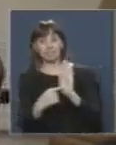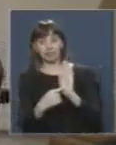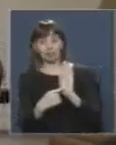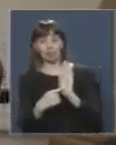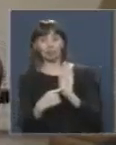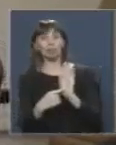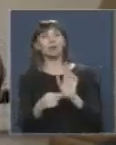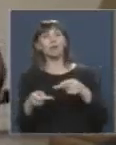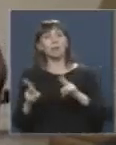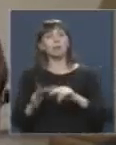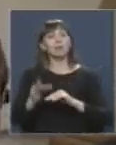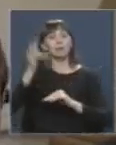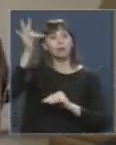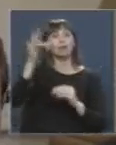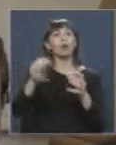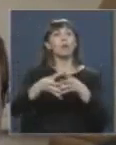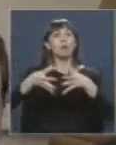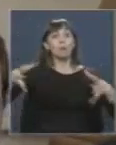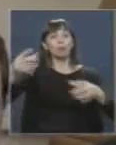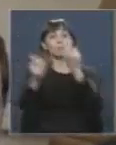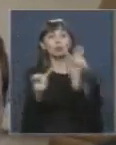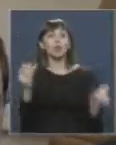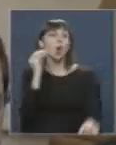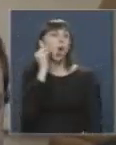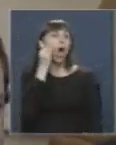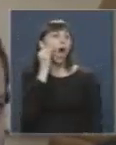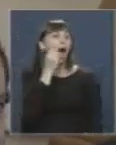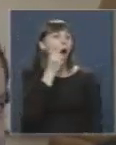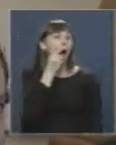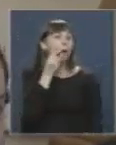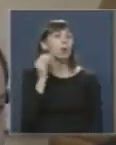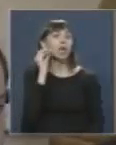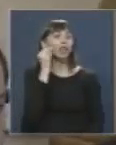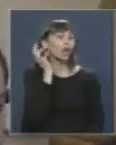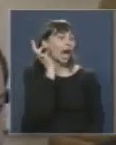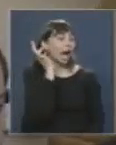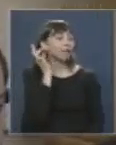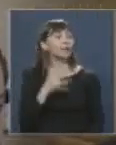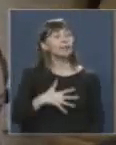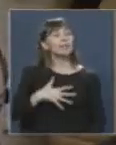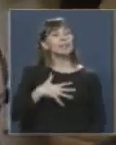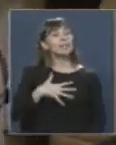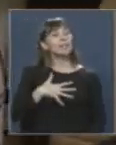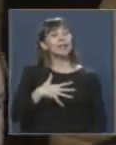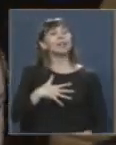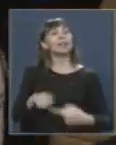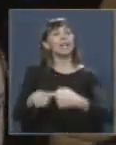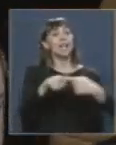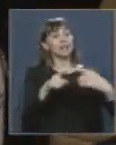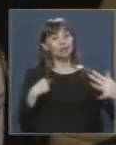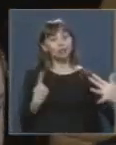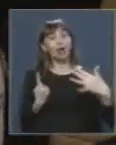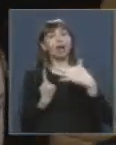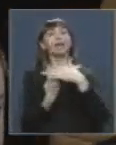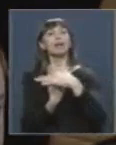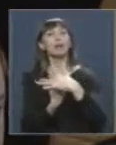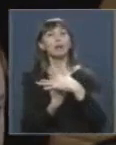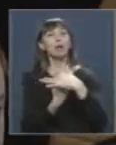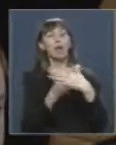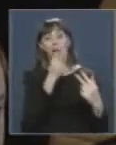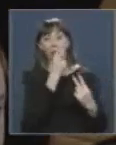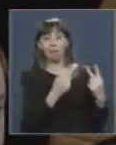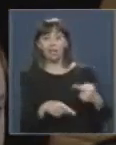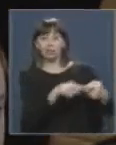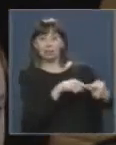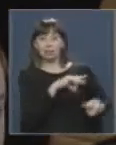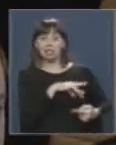un gran número de abuelitos y abuelitas de nuestra población sentirse más incluidos en esta sociedad que parece ignorar cada vez más a los